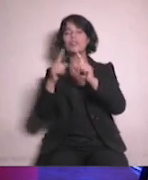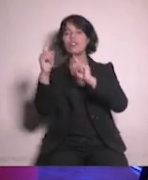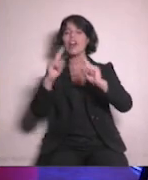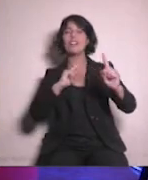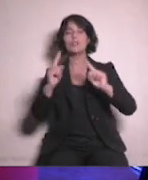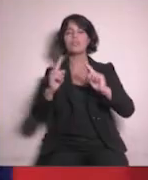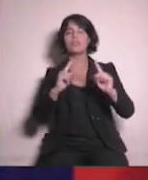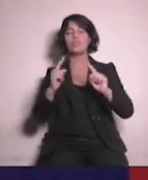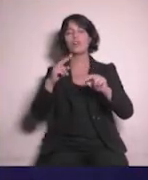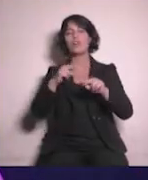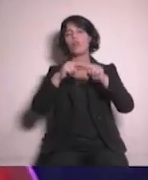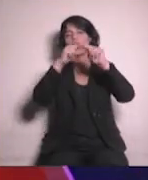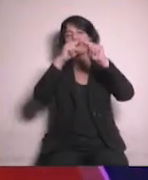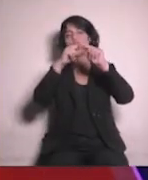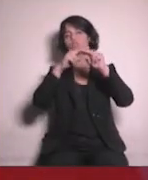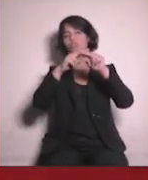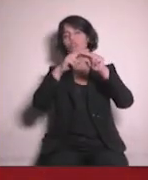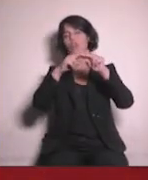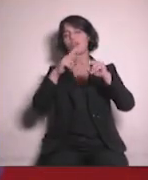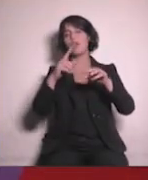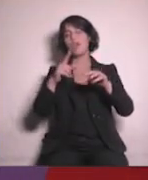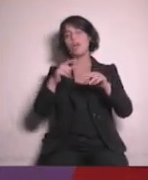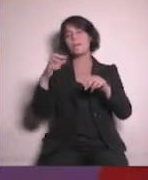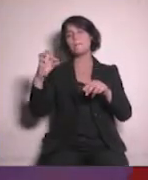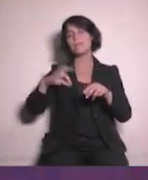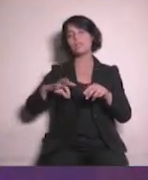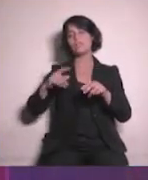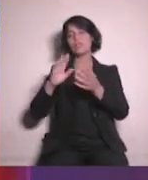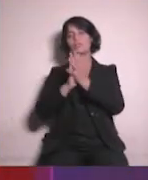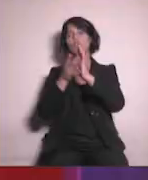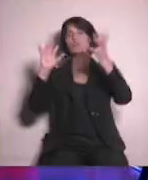administradores, con otros fondos de pensiones del mundo, con quien quiera.